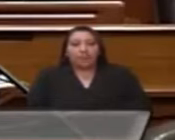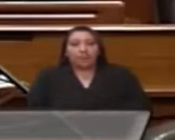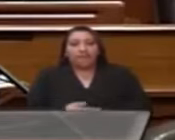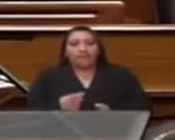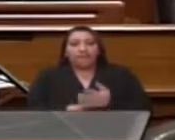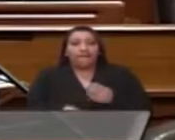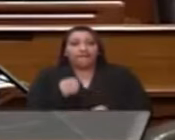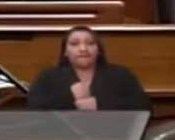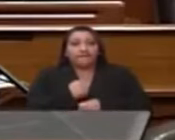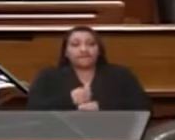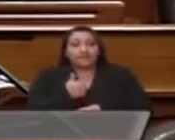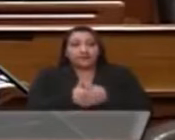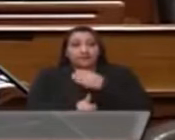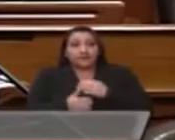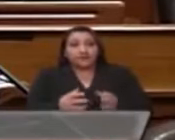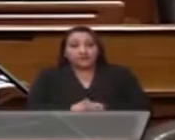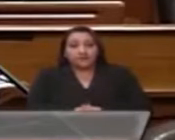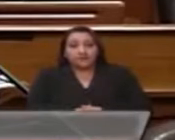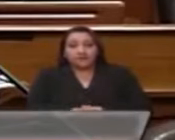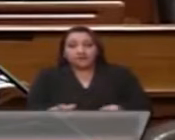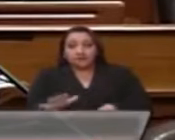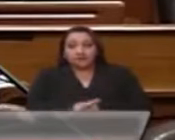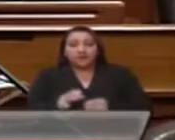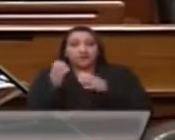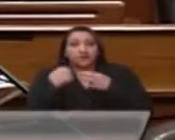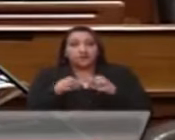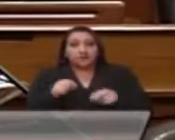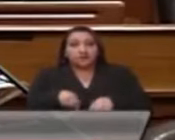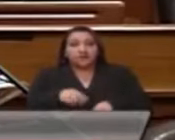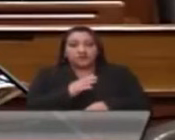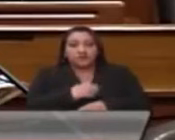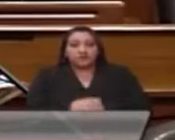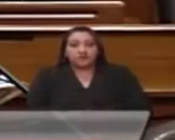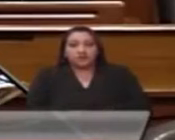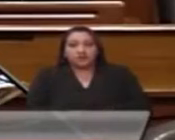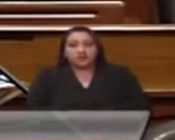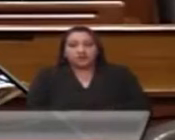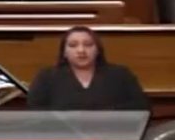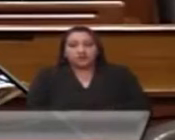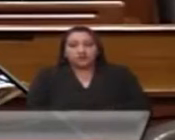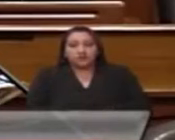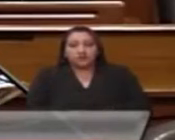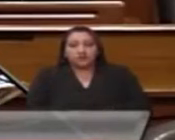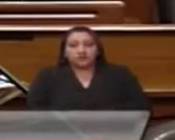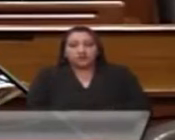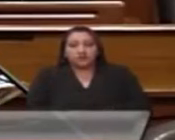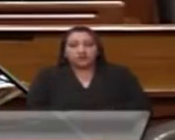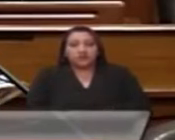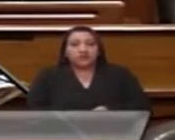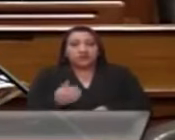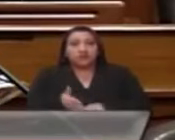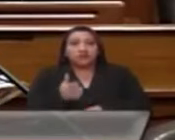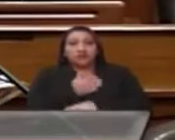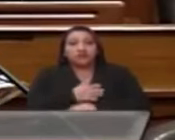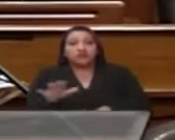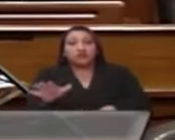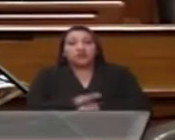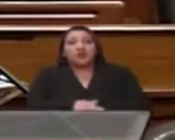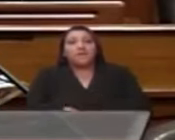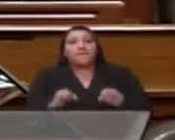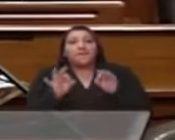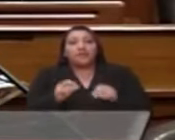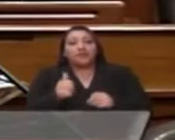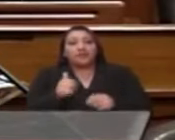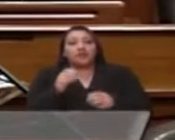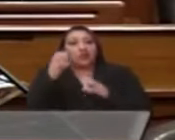de que funcionarios que ocupan cargos públicos en este gobierno hayan ocupado los mismos u